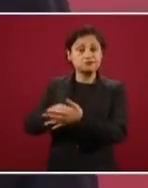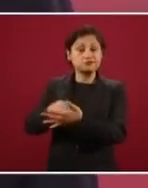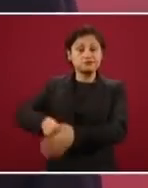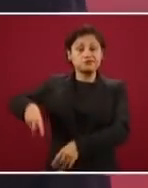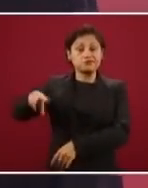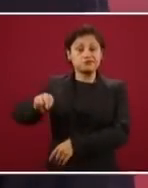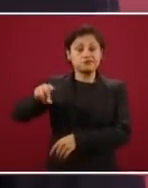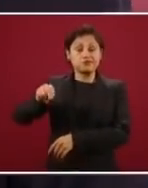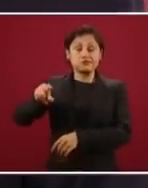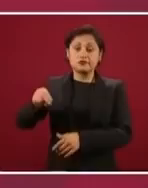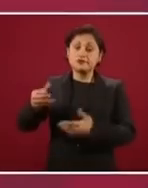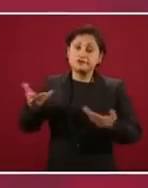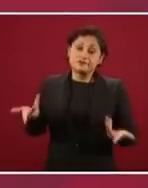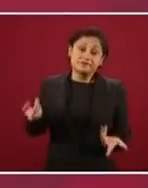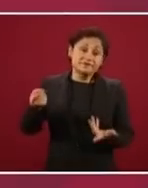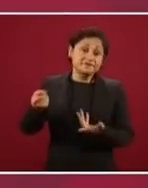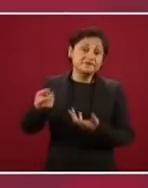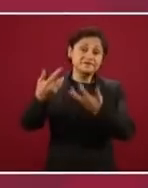y